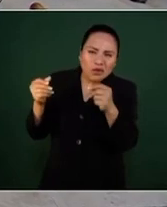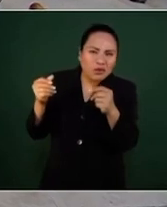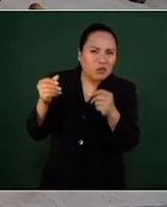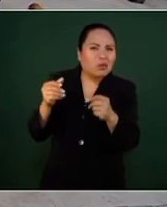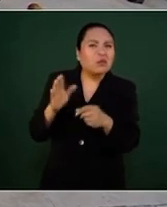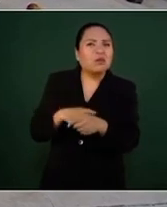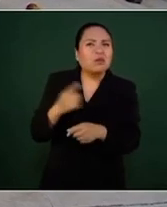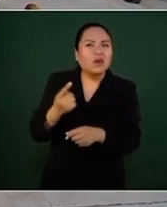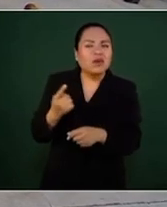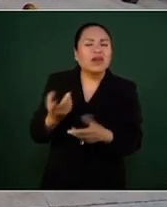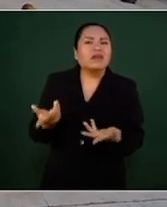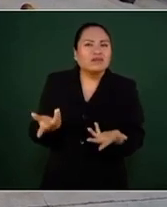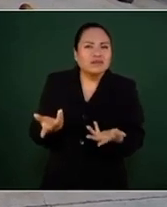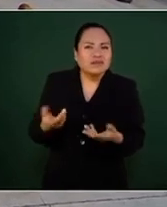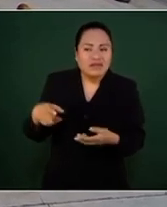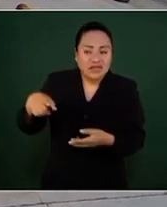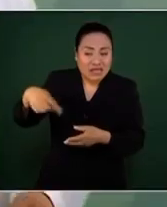para sacar